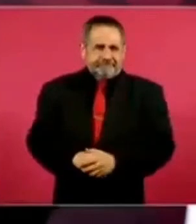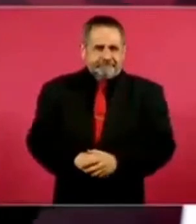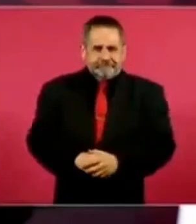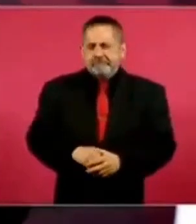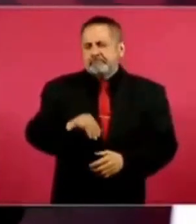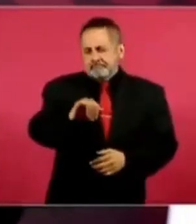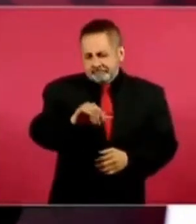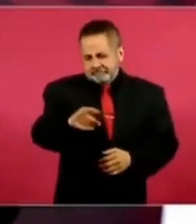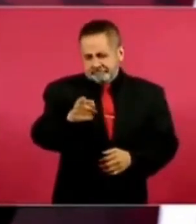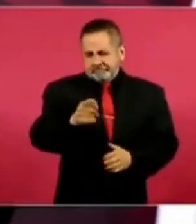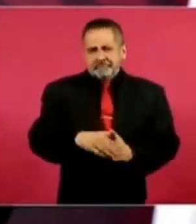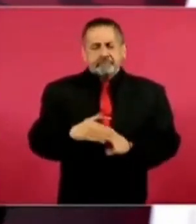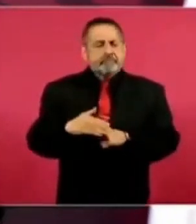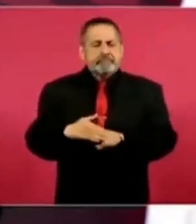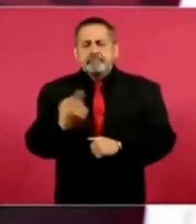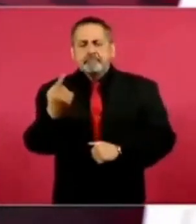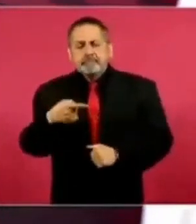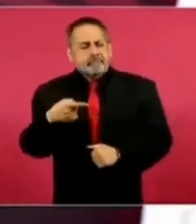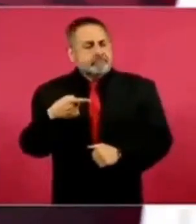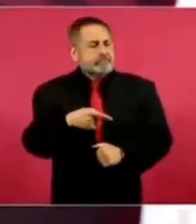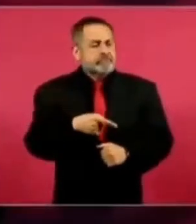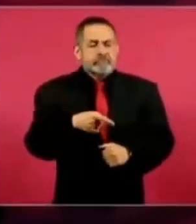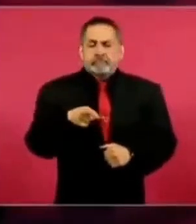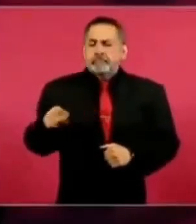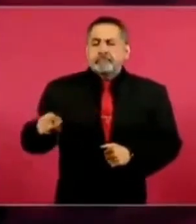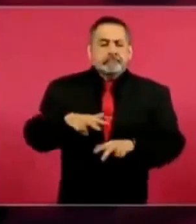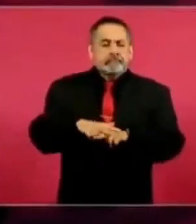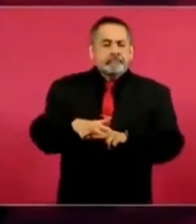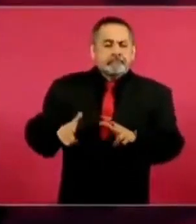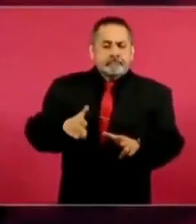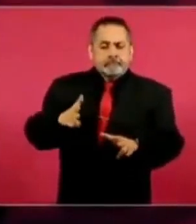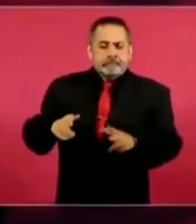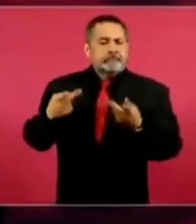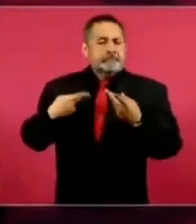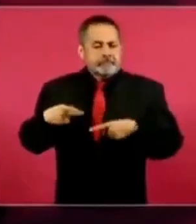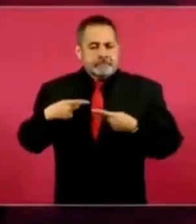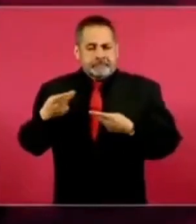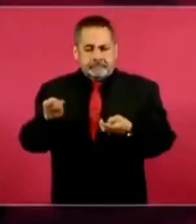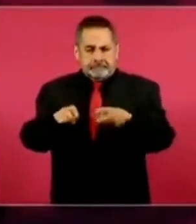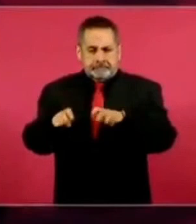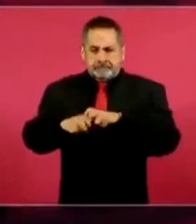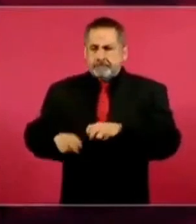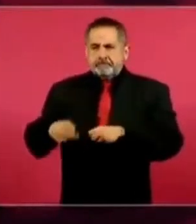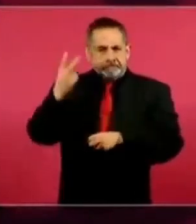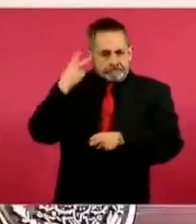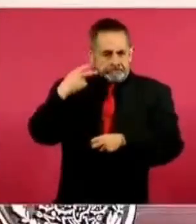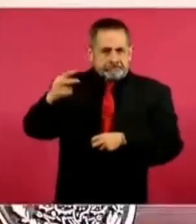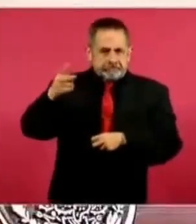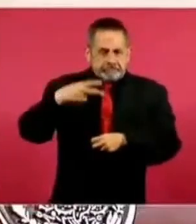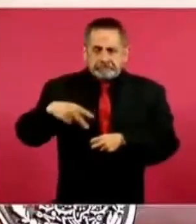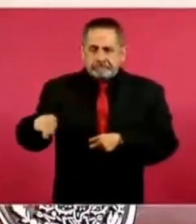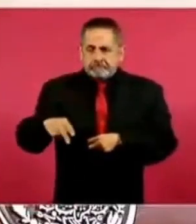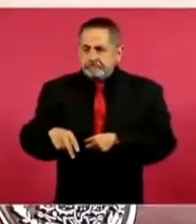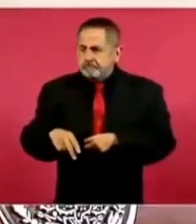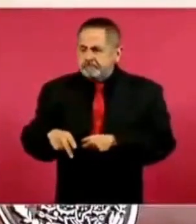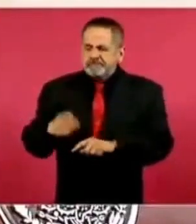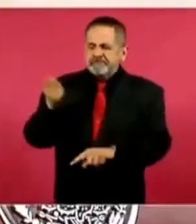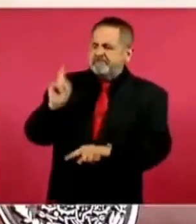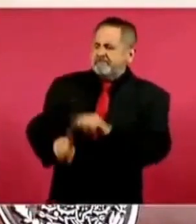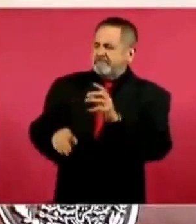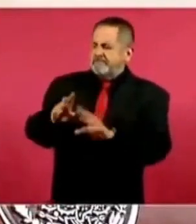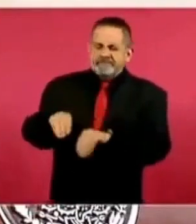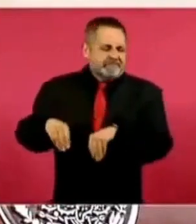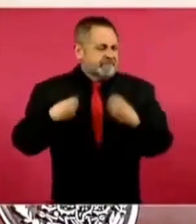Sí, ¿por qué desapareció los trenes de pasajeros y se fue a trabajar